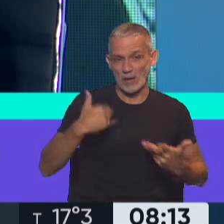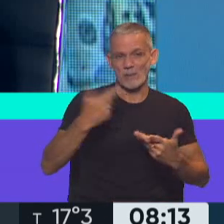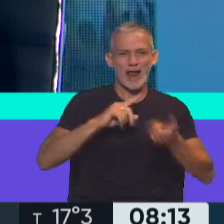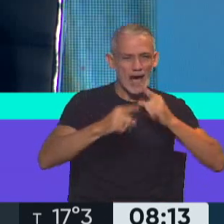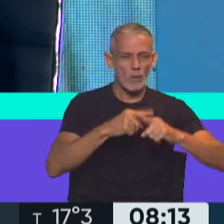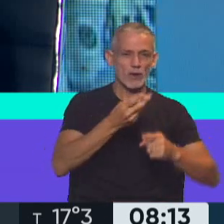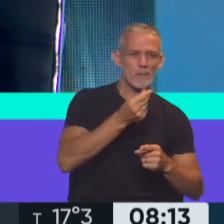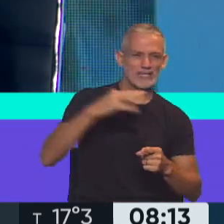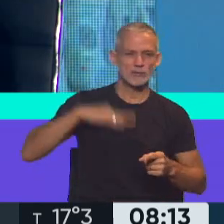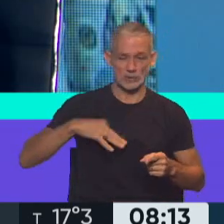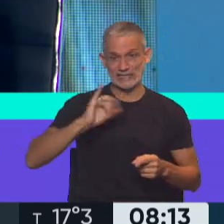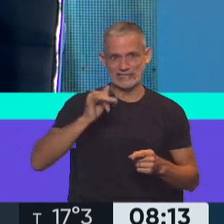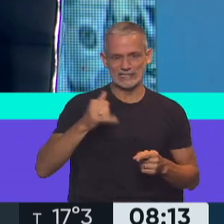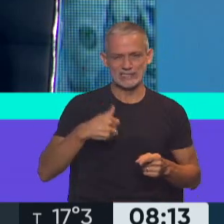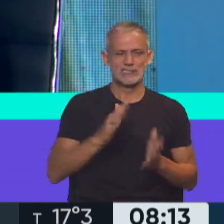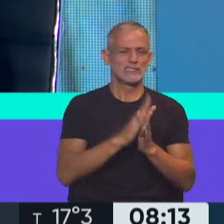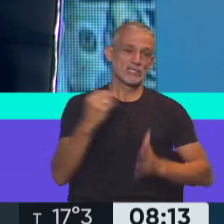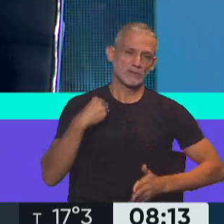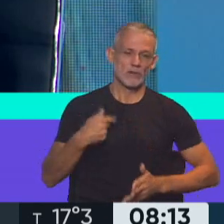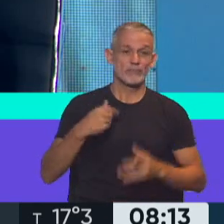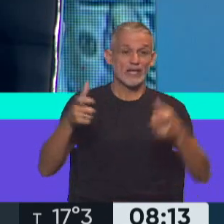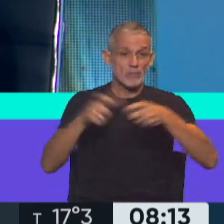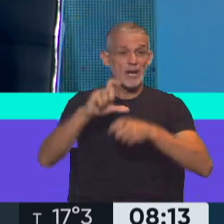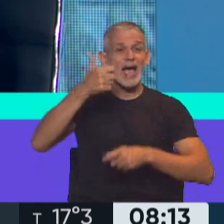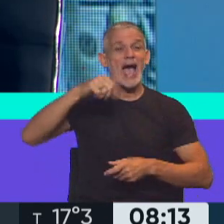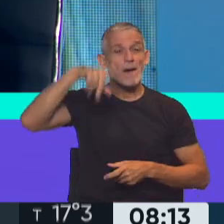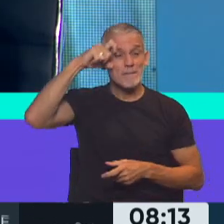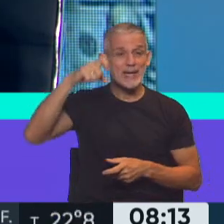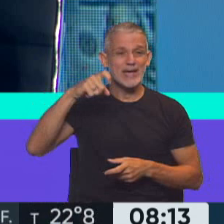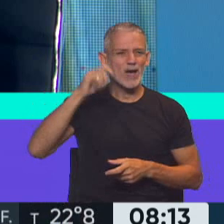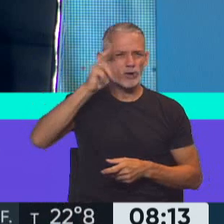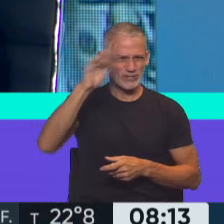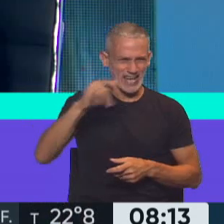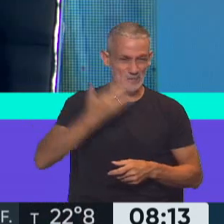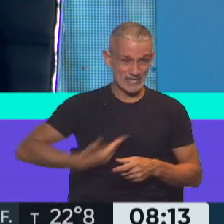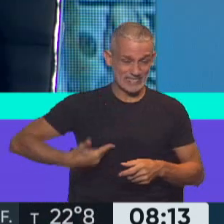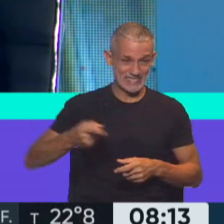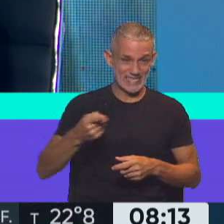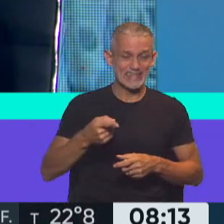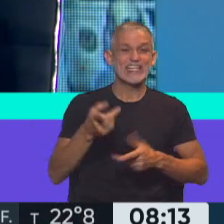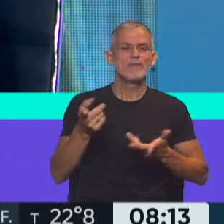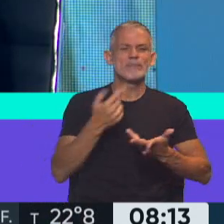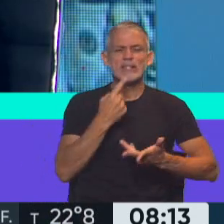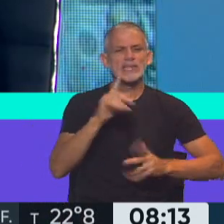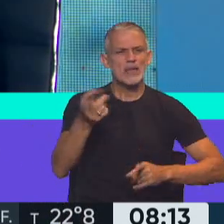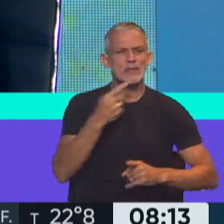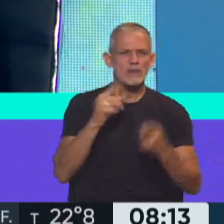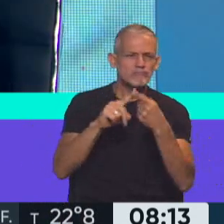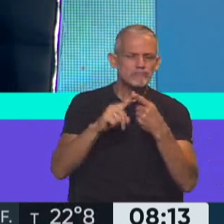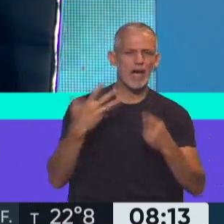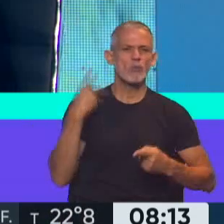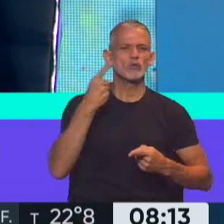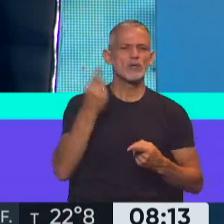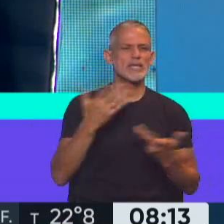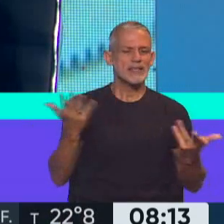salarios? Por supuesto, estamos diciendo constantemente, ahora desde CAME estamos justamente, Alfredo González, el presidente, estaba hablando también con diferentes autoridades para